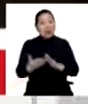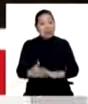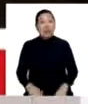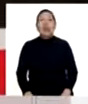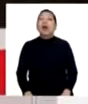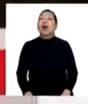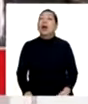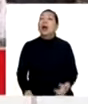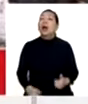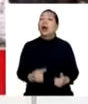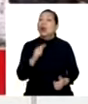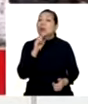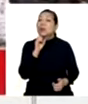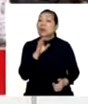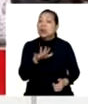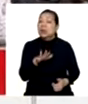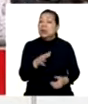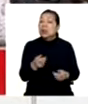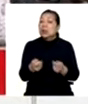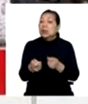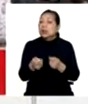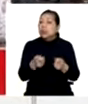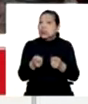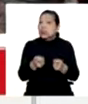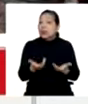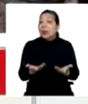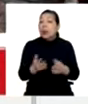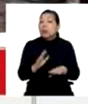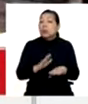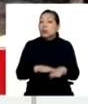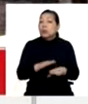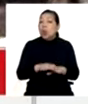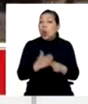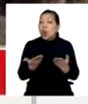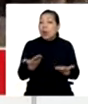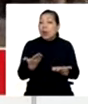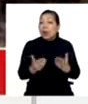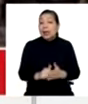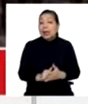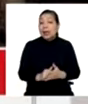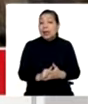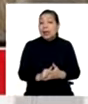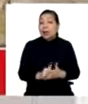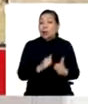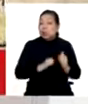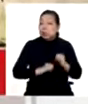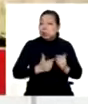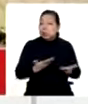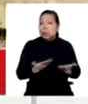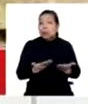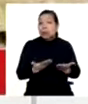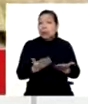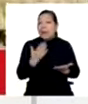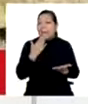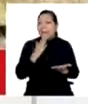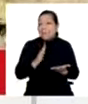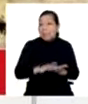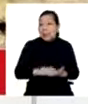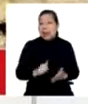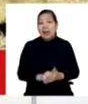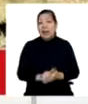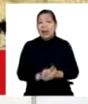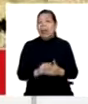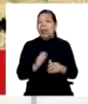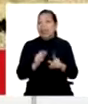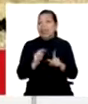¿Cuál es el reporte que ustedes manejan, ministro, sobre el nivel de, de afectación, de daño por